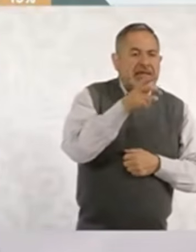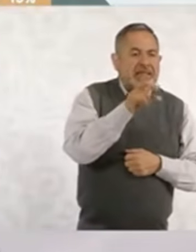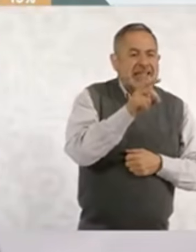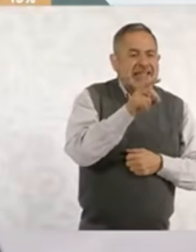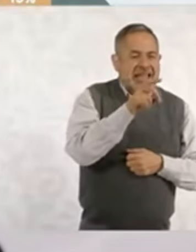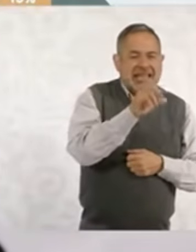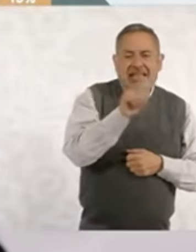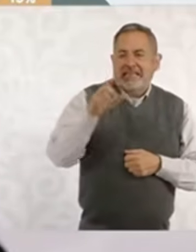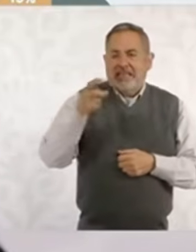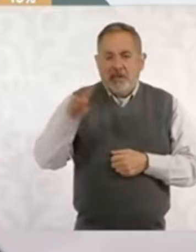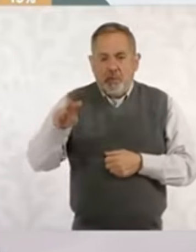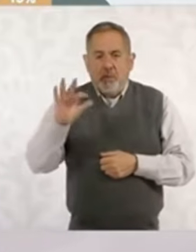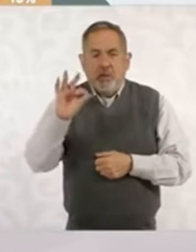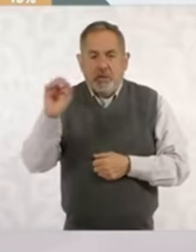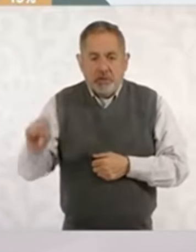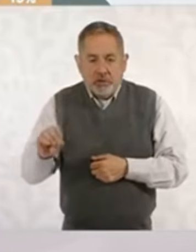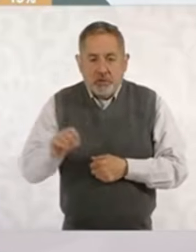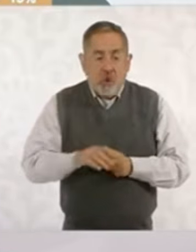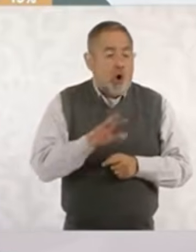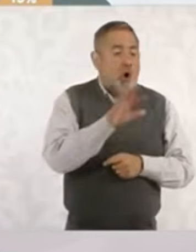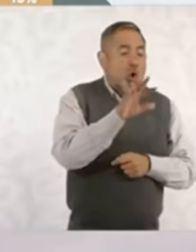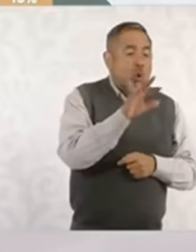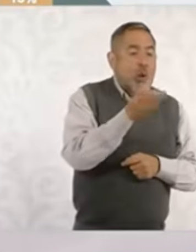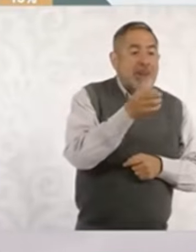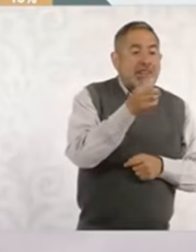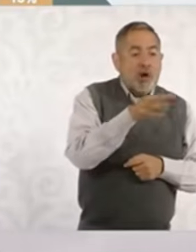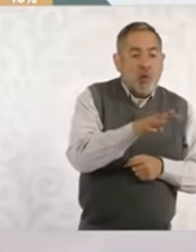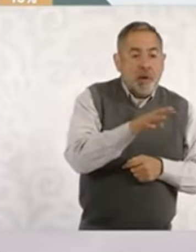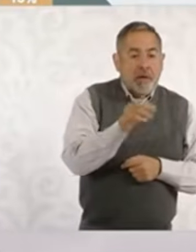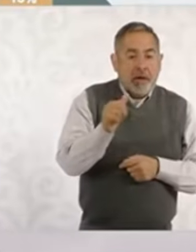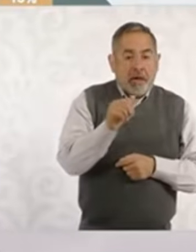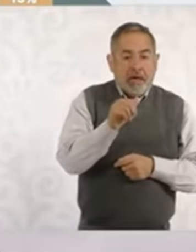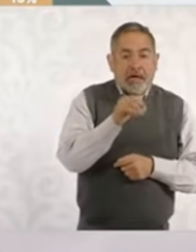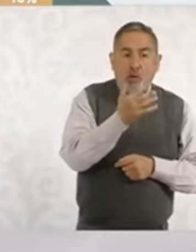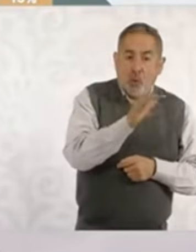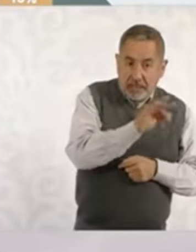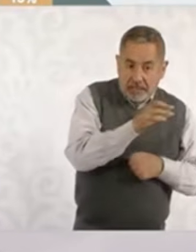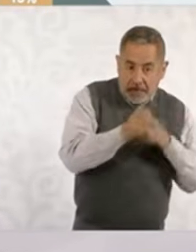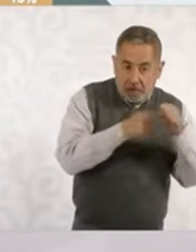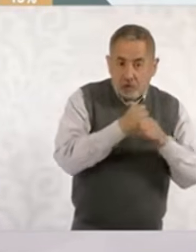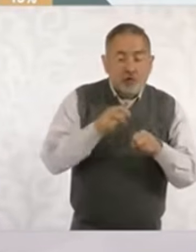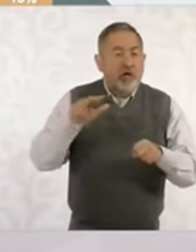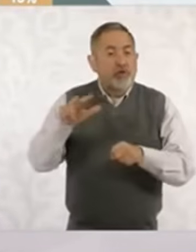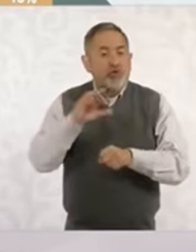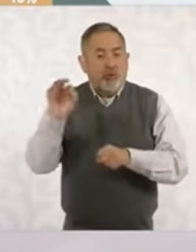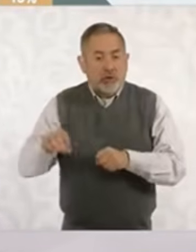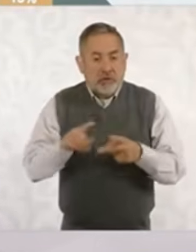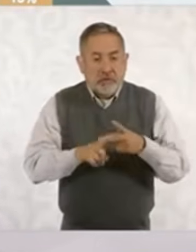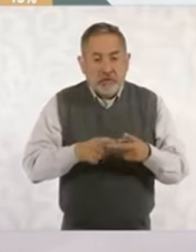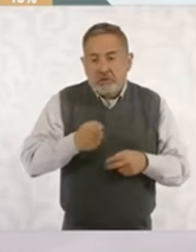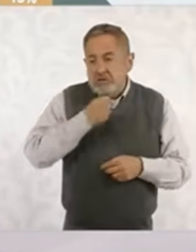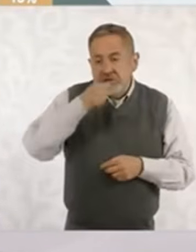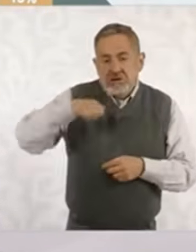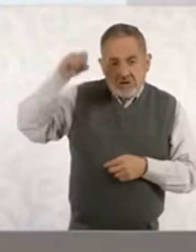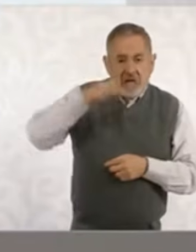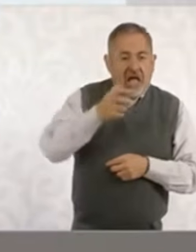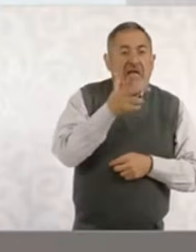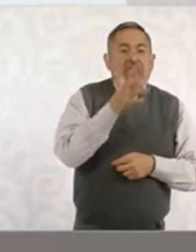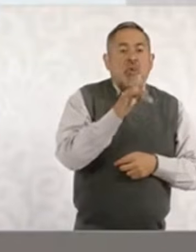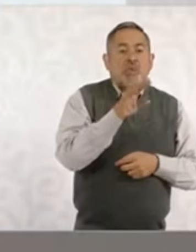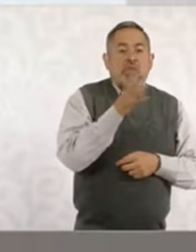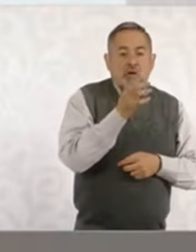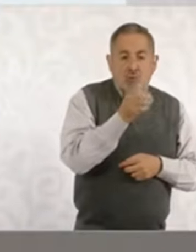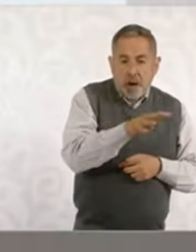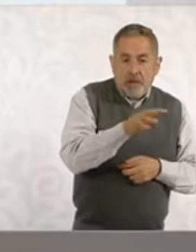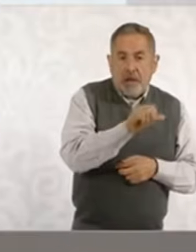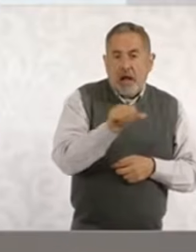Entre 49 y 40 años, el 18%. Adultos de 59 a 50 o de